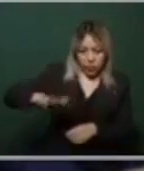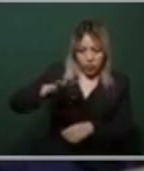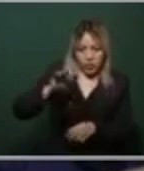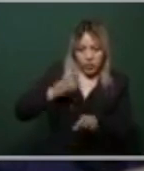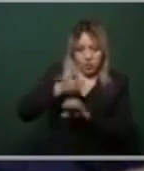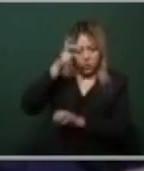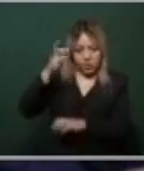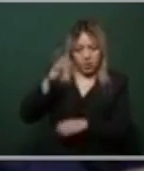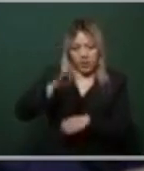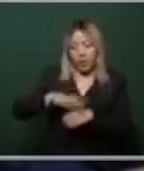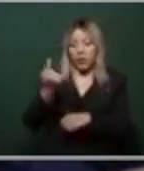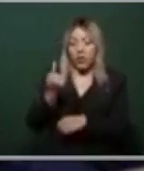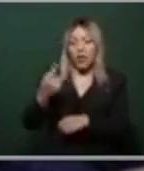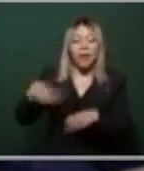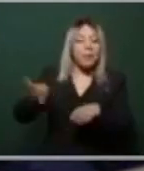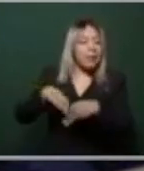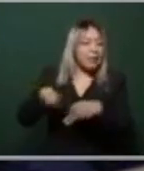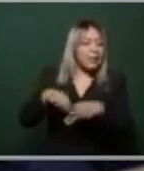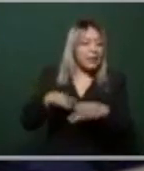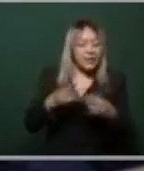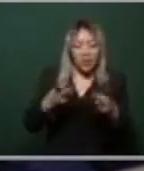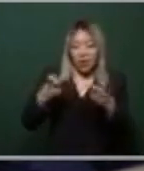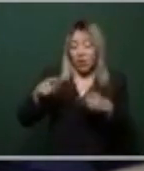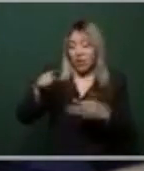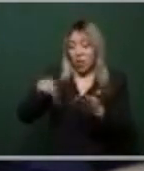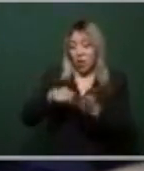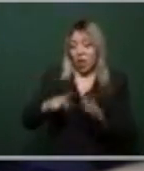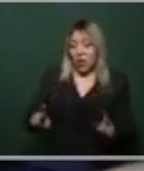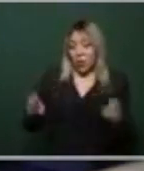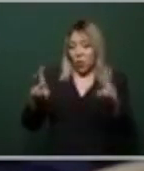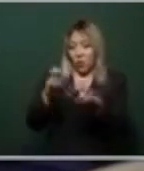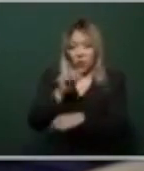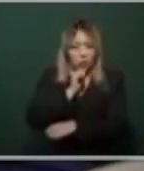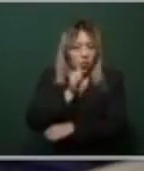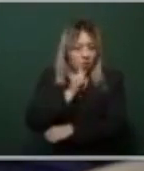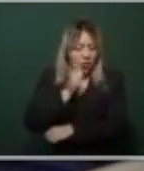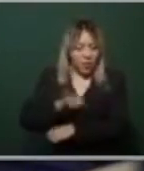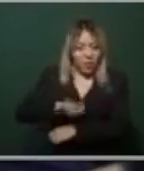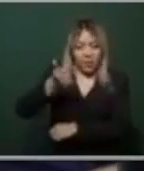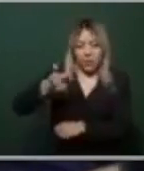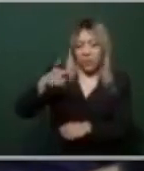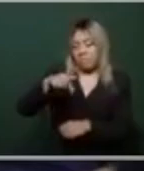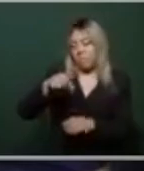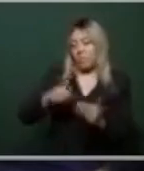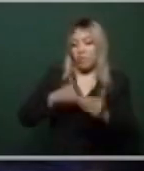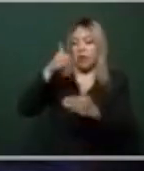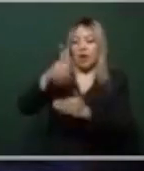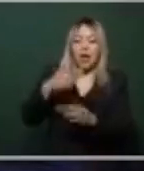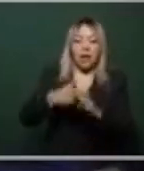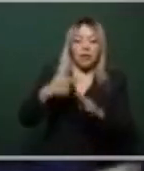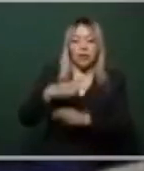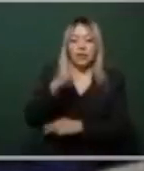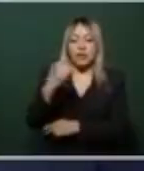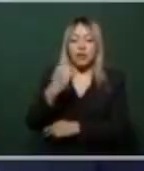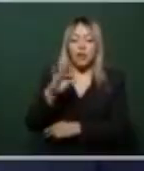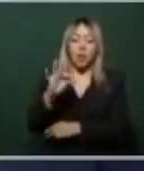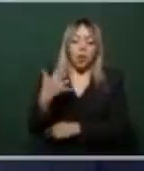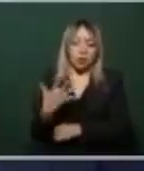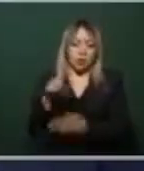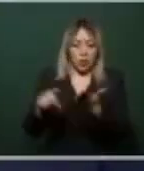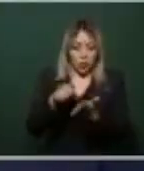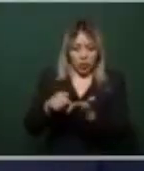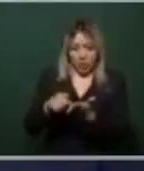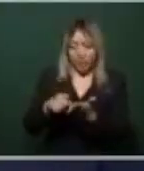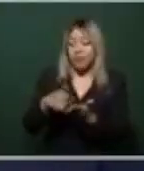la de mayor incidencia delictiva, que es Tula, no figura entre las primeras, se encuentra en el lugar 145, tengo entendido. En